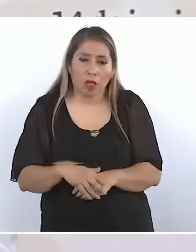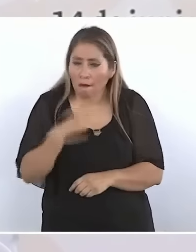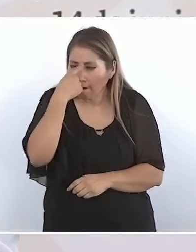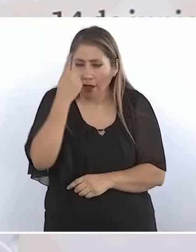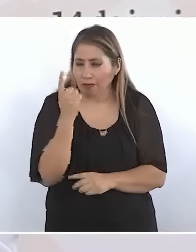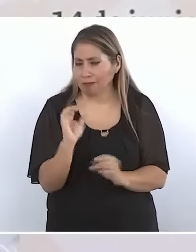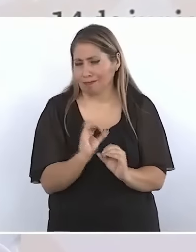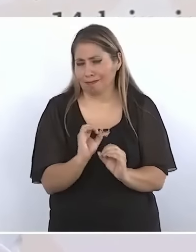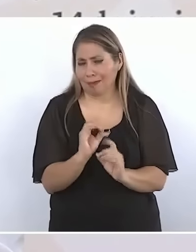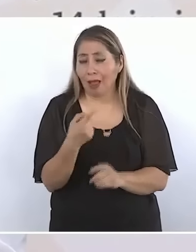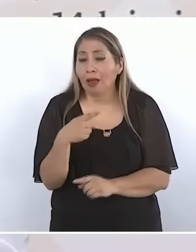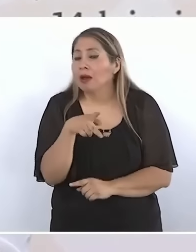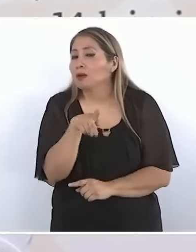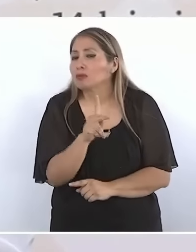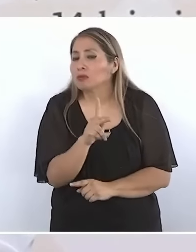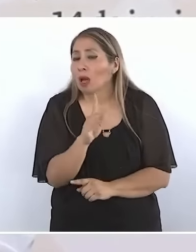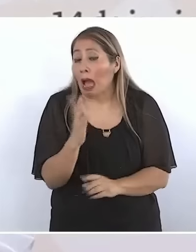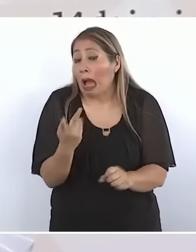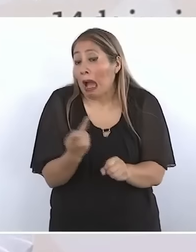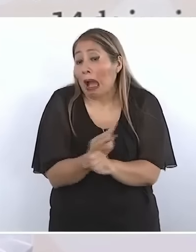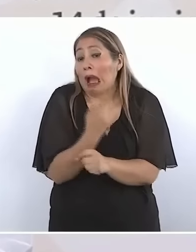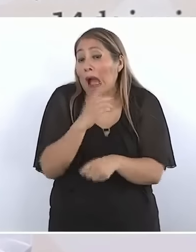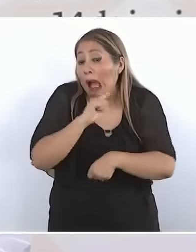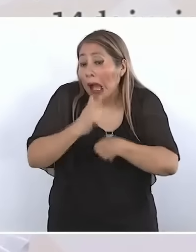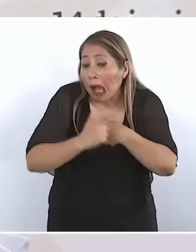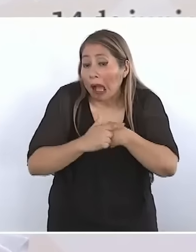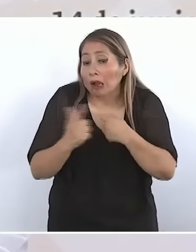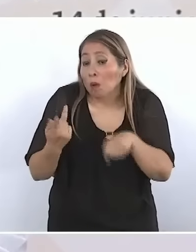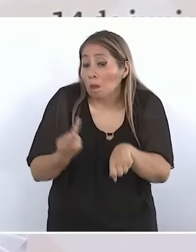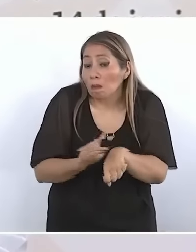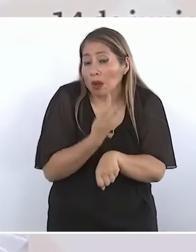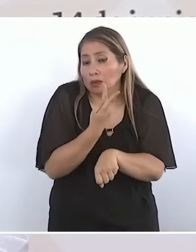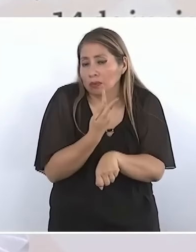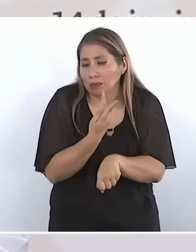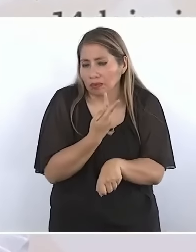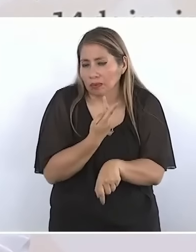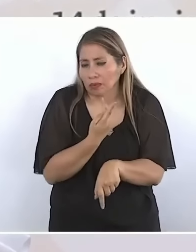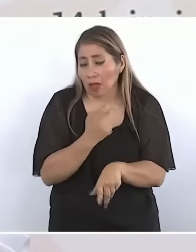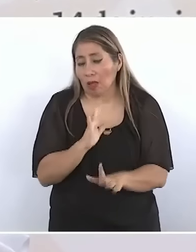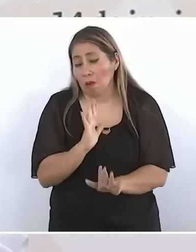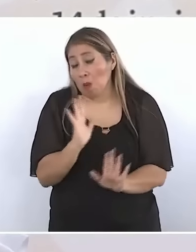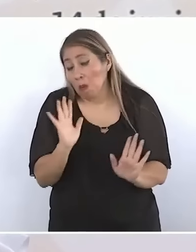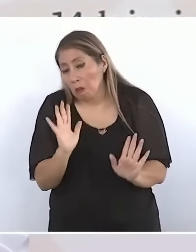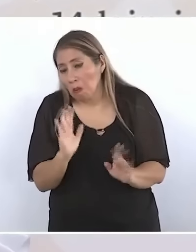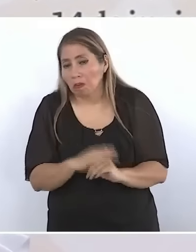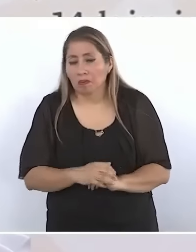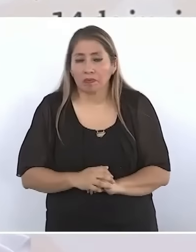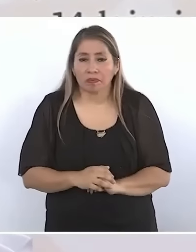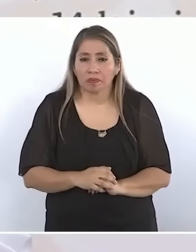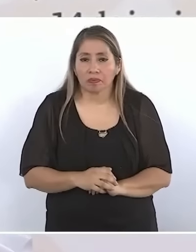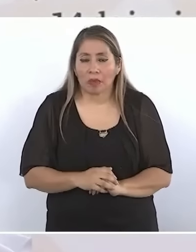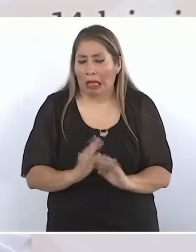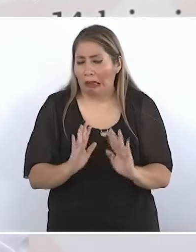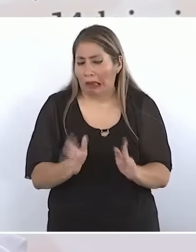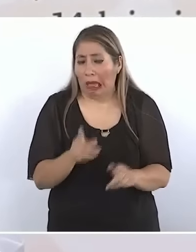sencillo, pues si por alguna circunstancia no lo logramos, pues